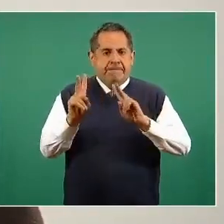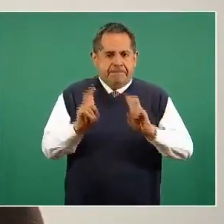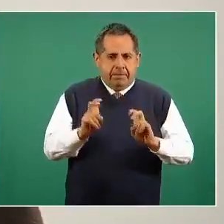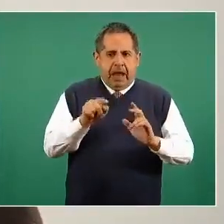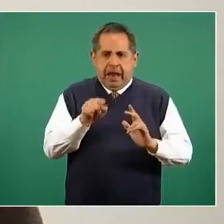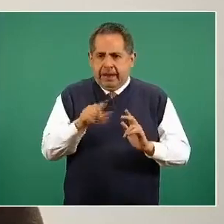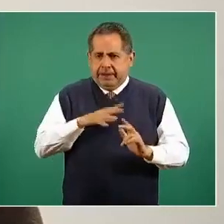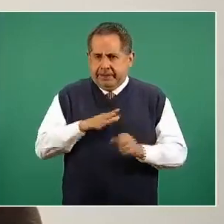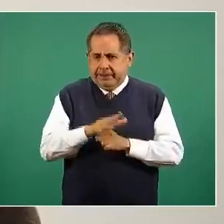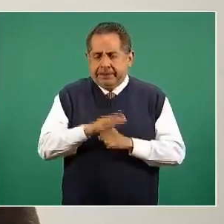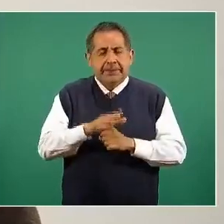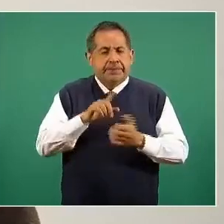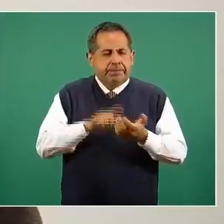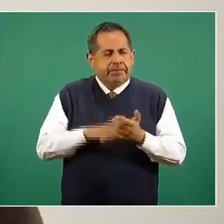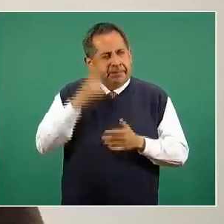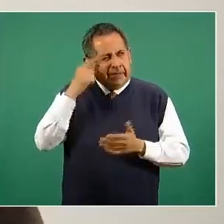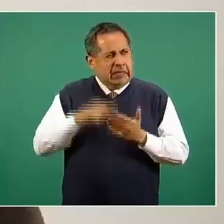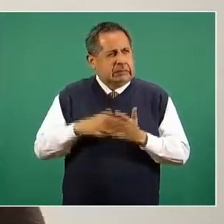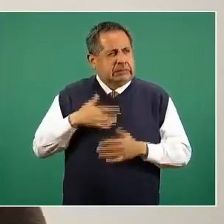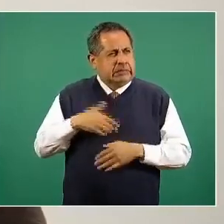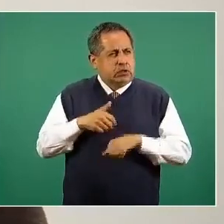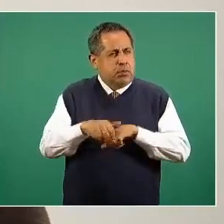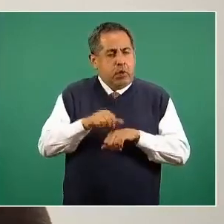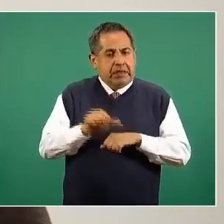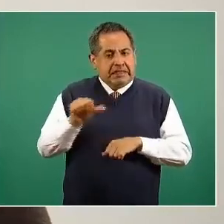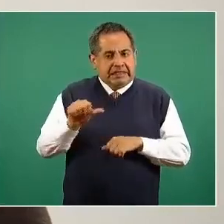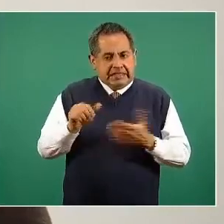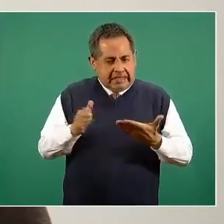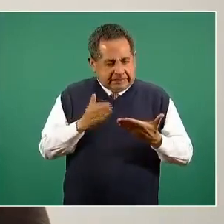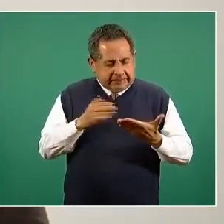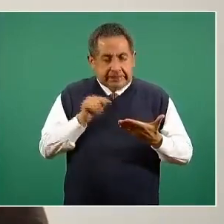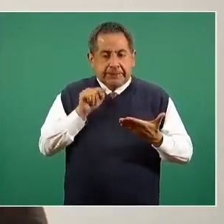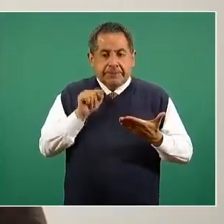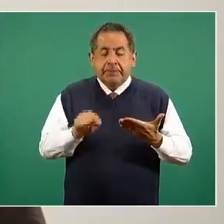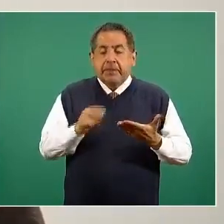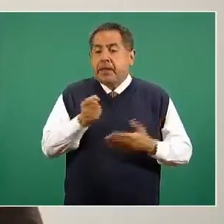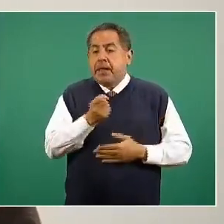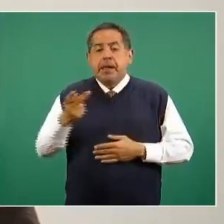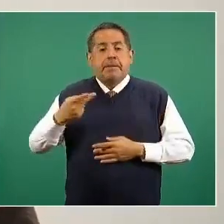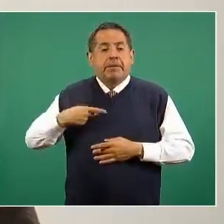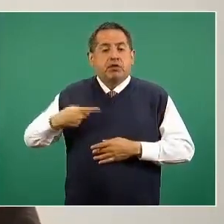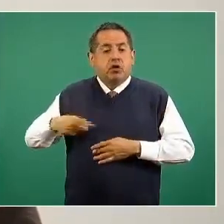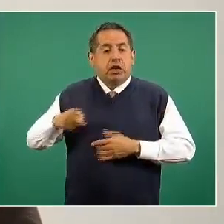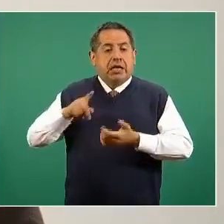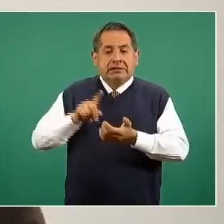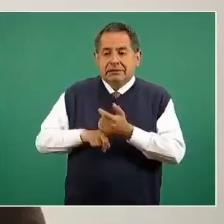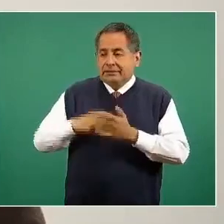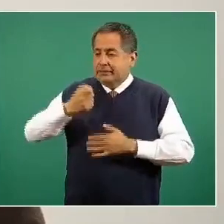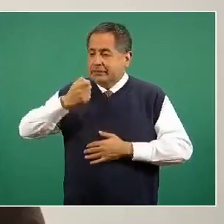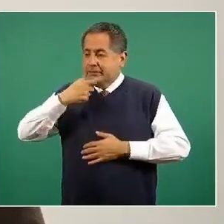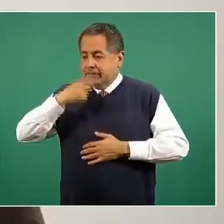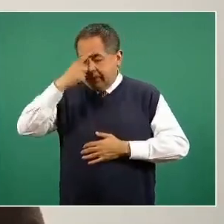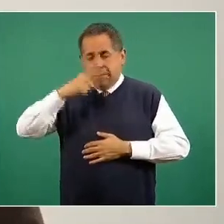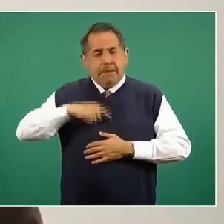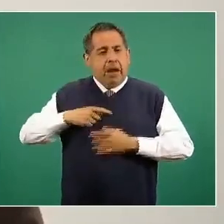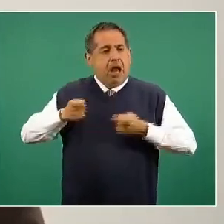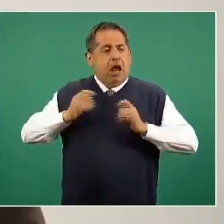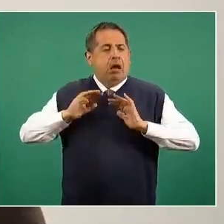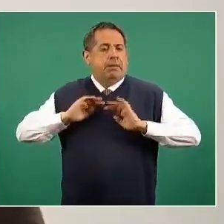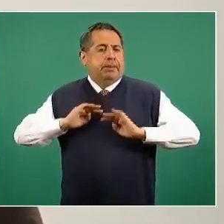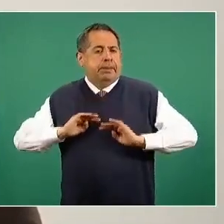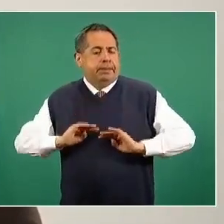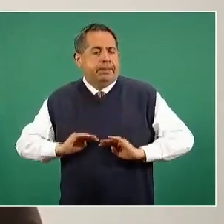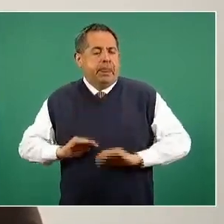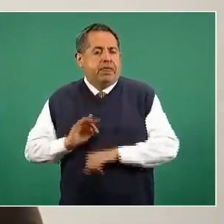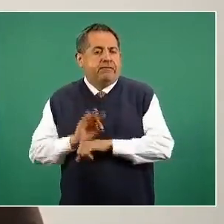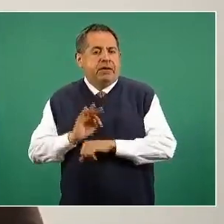sección, me parece que es en la página 16, muy clara, que dice pacientes con inmunosupresión. En esta sección